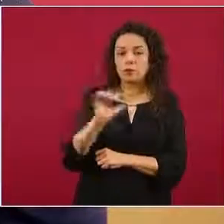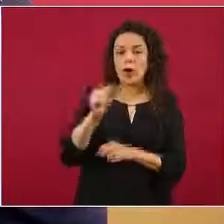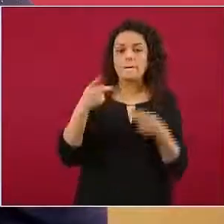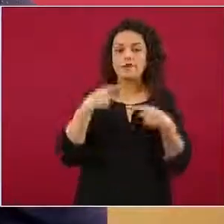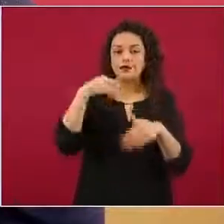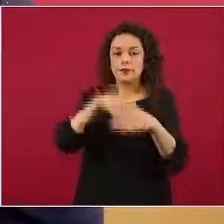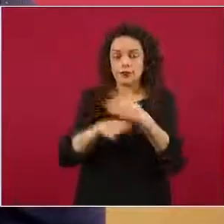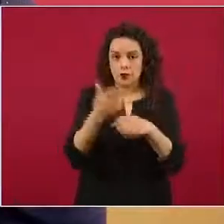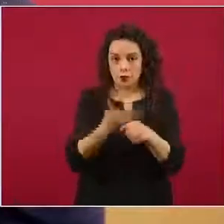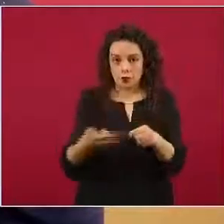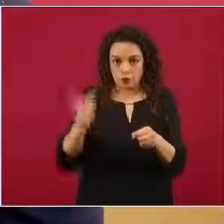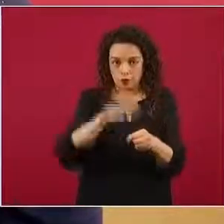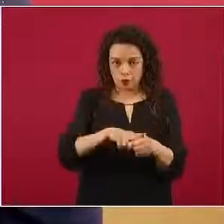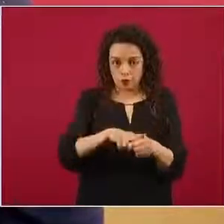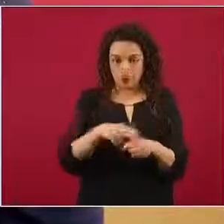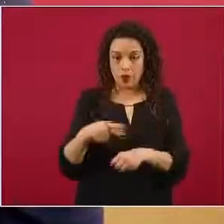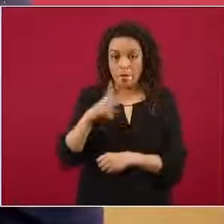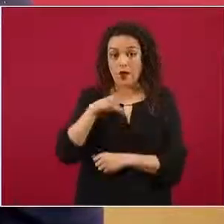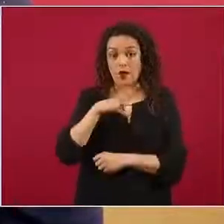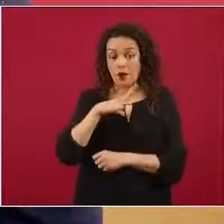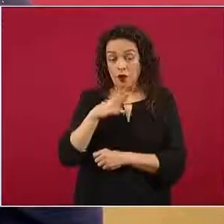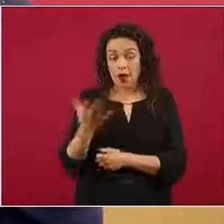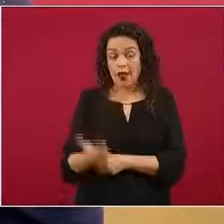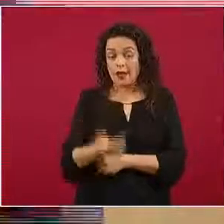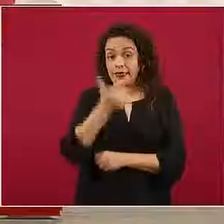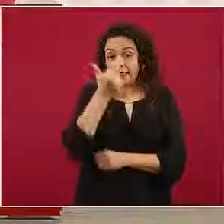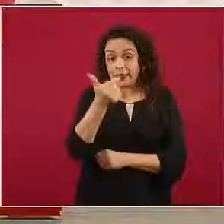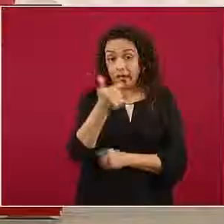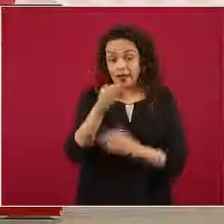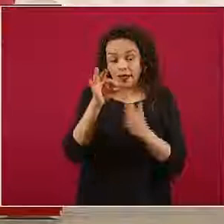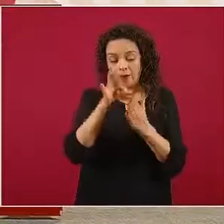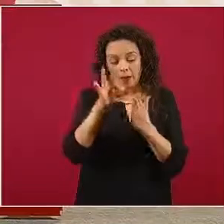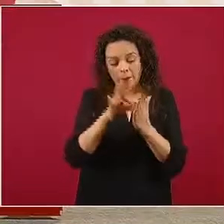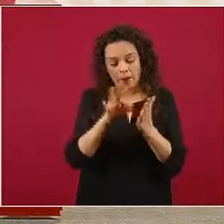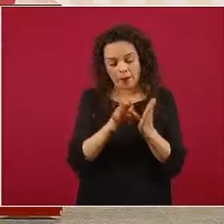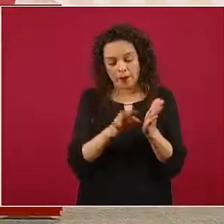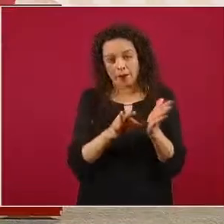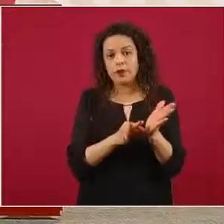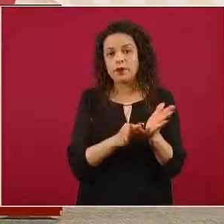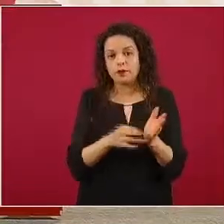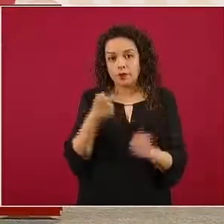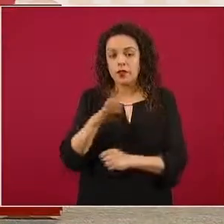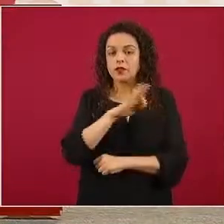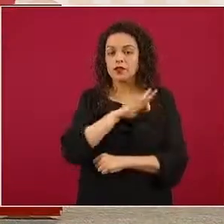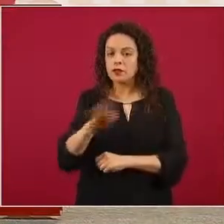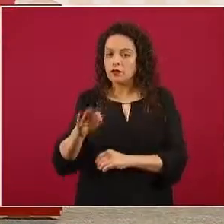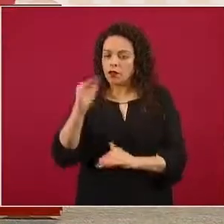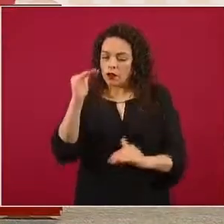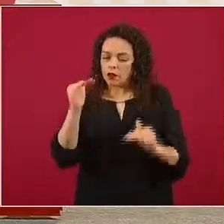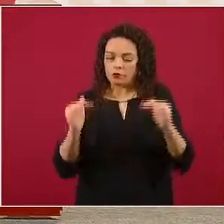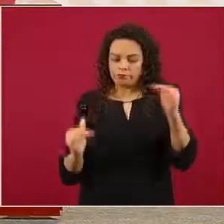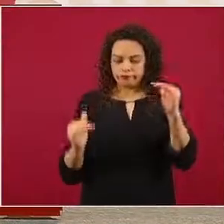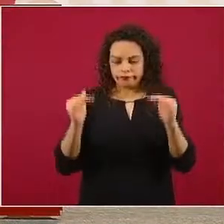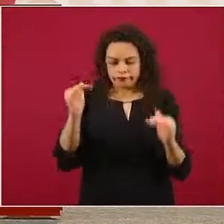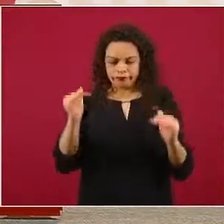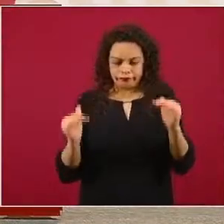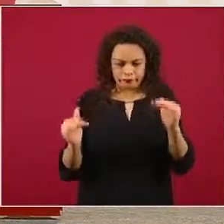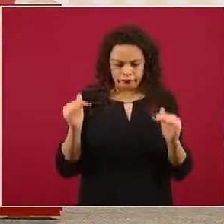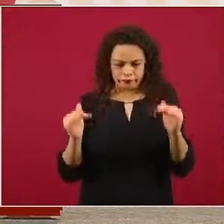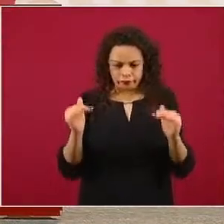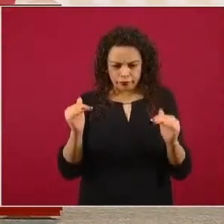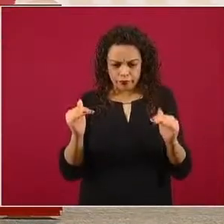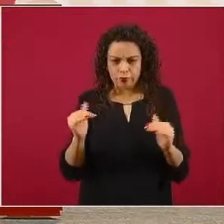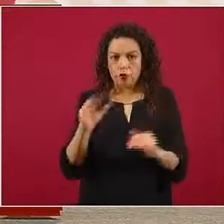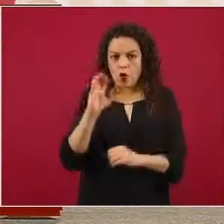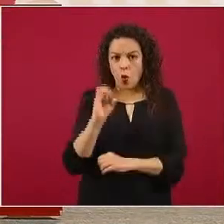entonces tenemos otros 7 indicadores que en su momento pueden balancear o no necesariamente porque estos